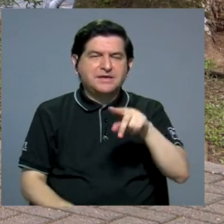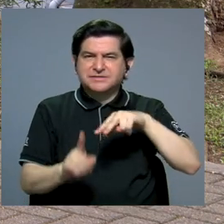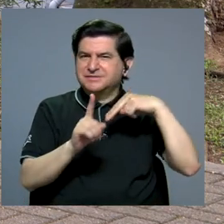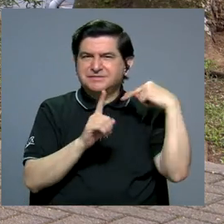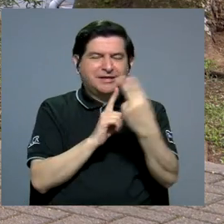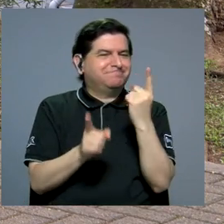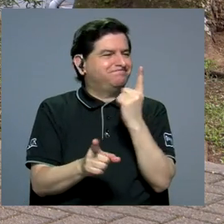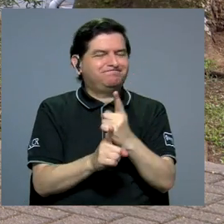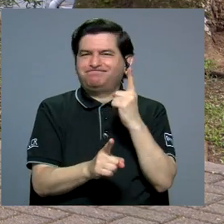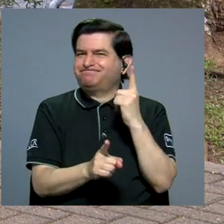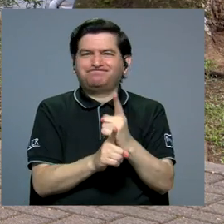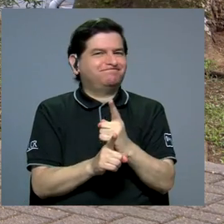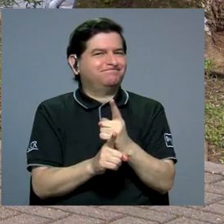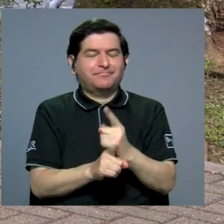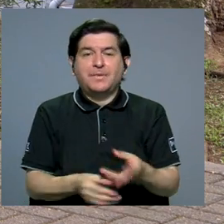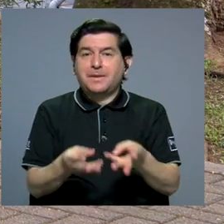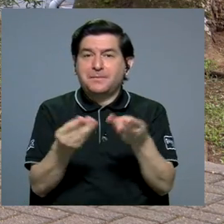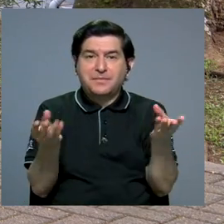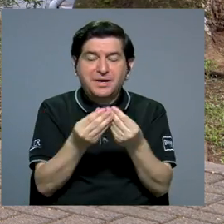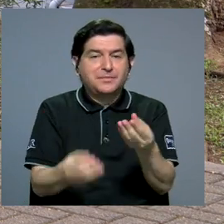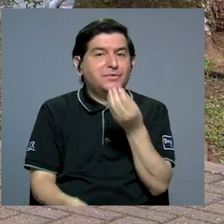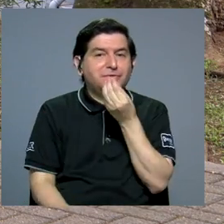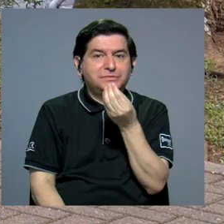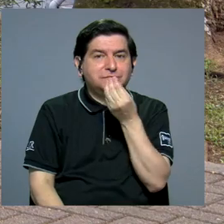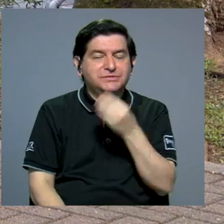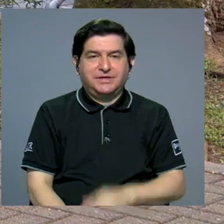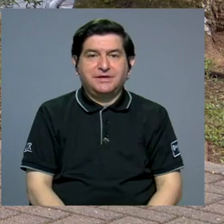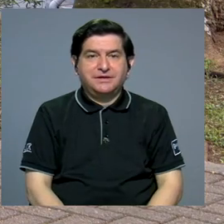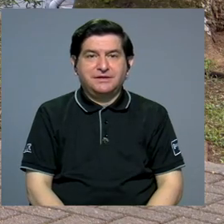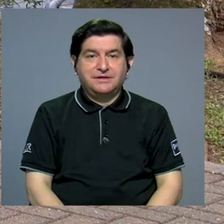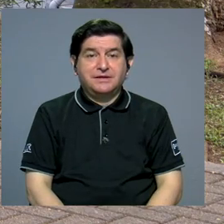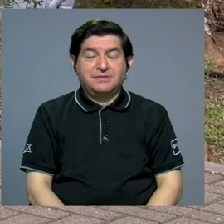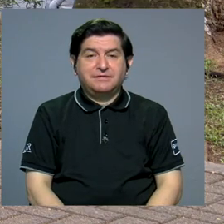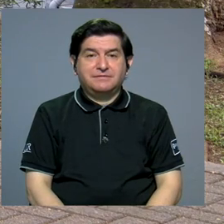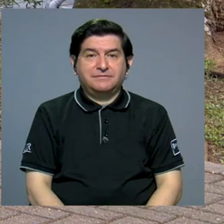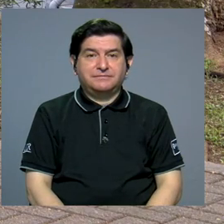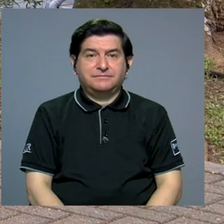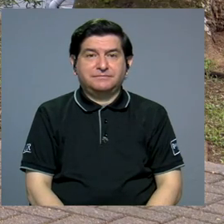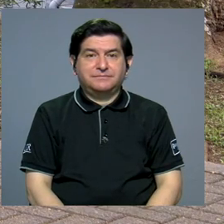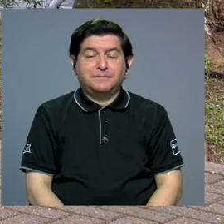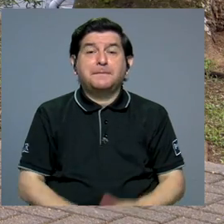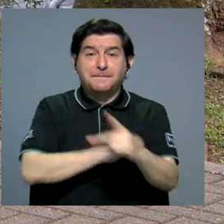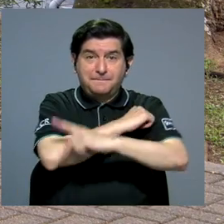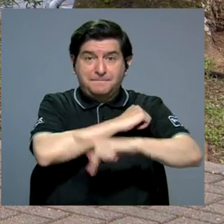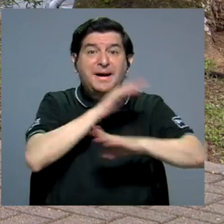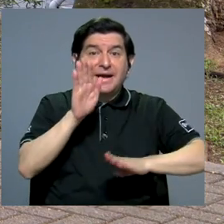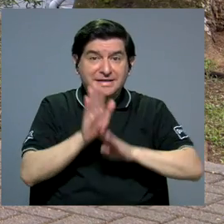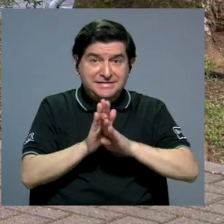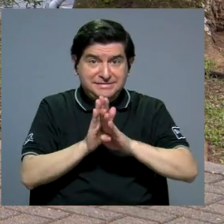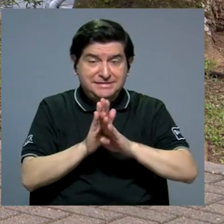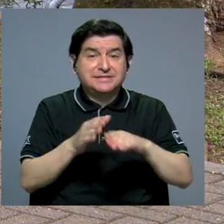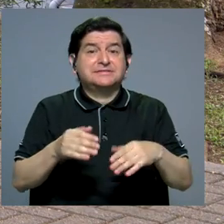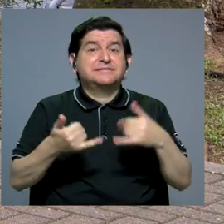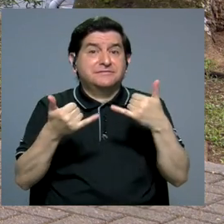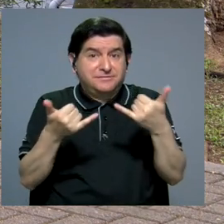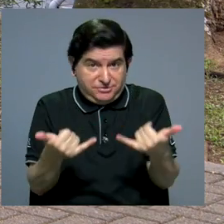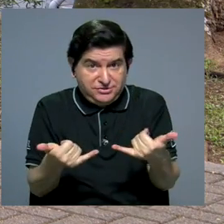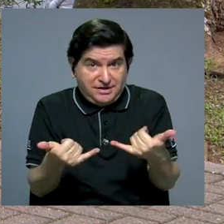un paradigma adecuado para la producción de alimentos. Y tanto es así que los países